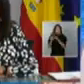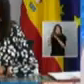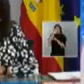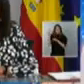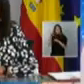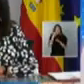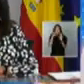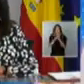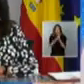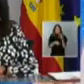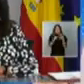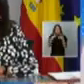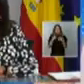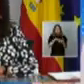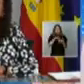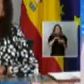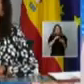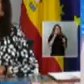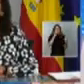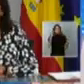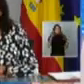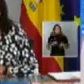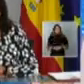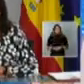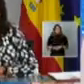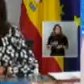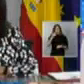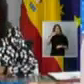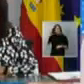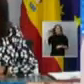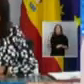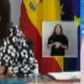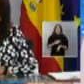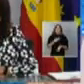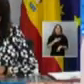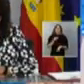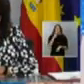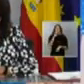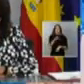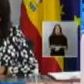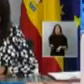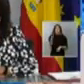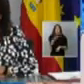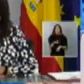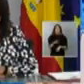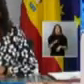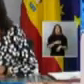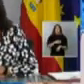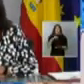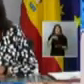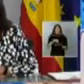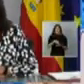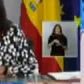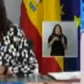consumiendo más también. Bueno, a ver, lo primero que hay que decir es que la eficiencia energética hay que ponerla siempre en práctica. ¿Por qué?